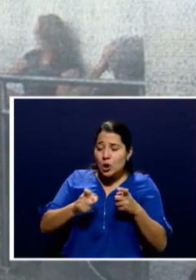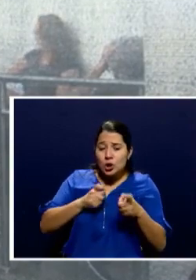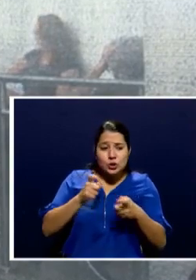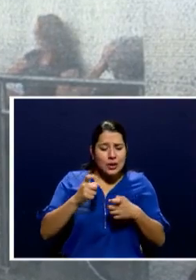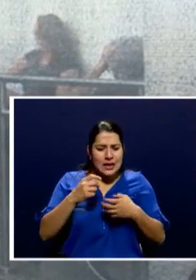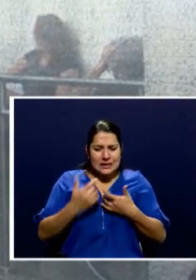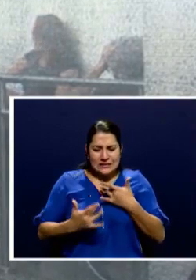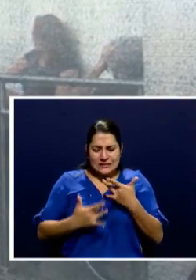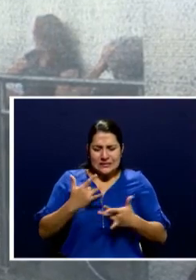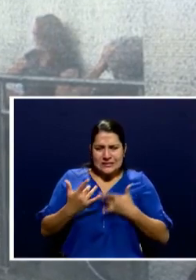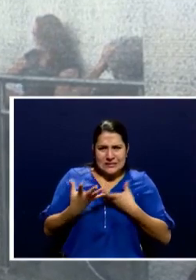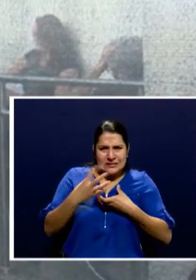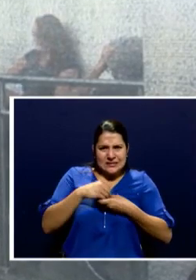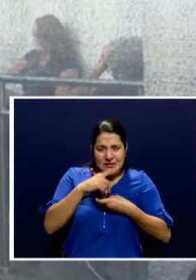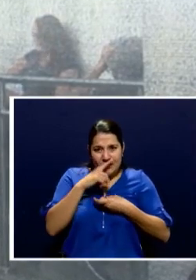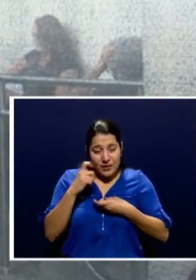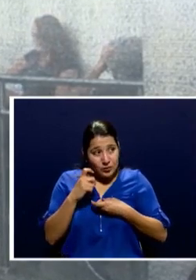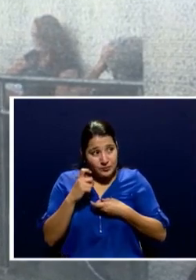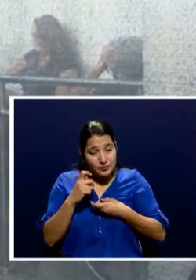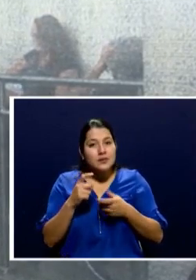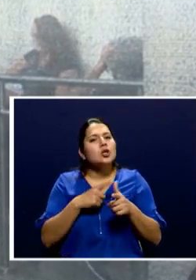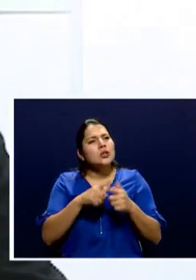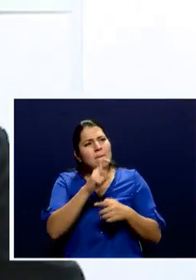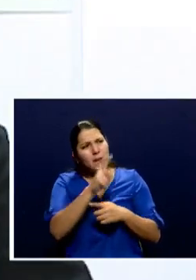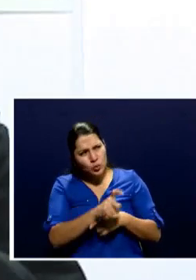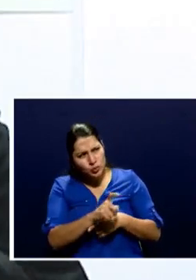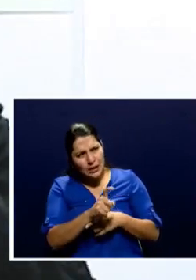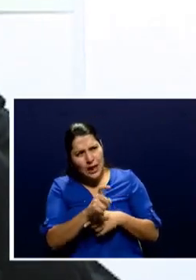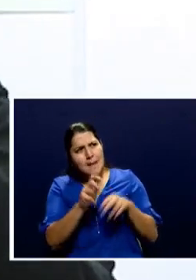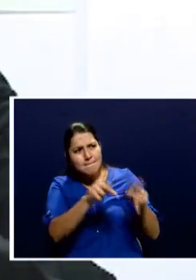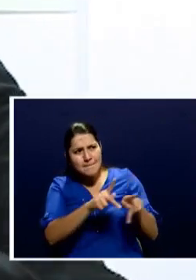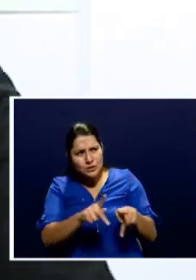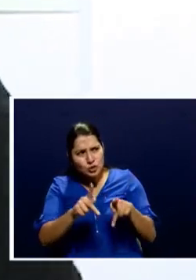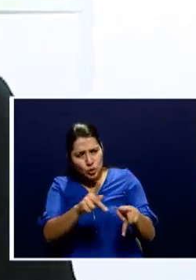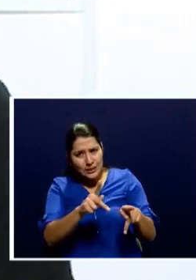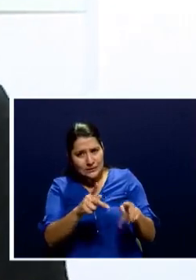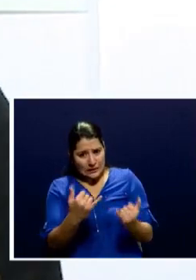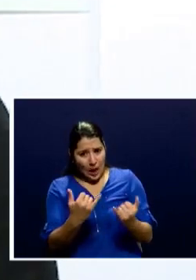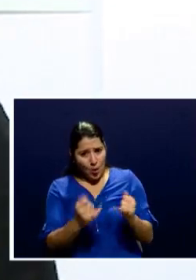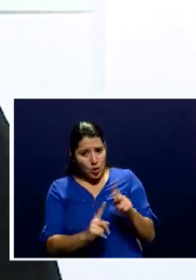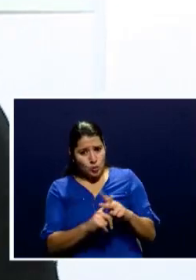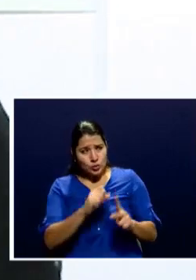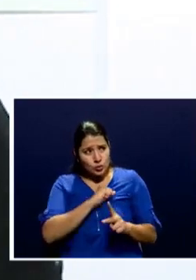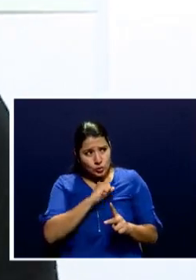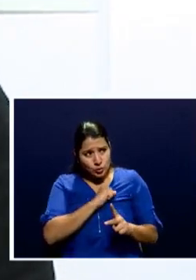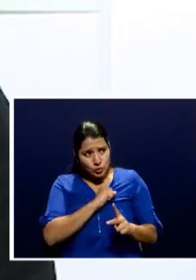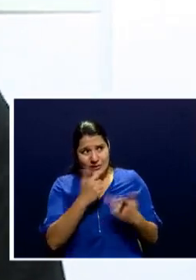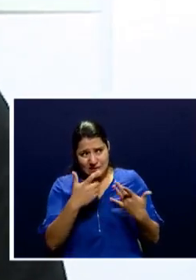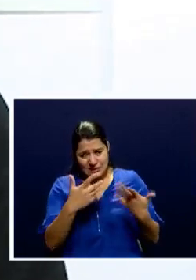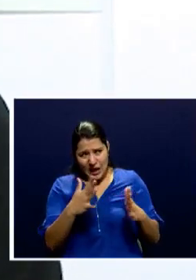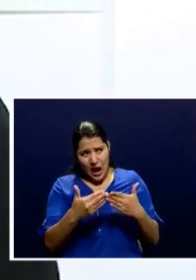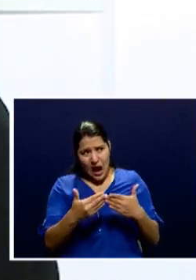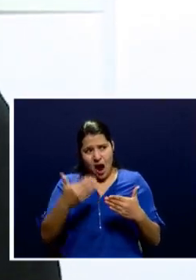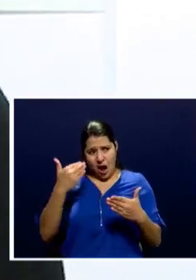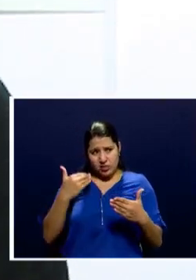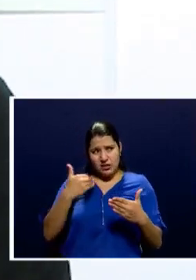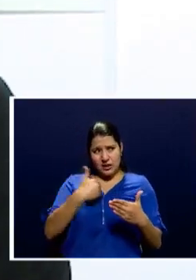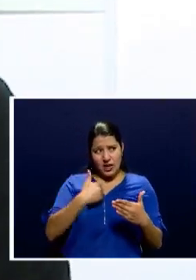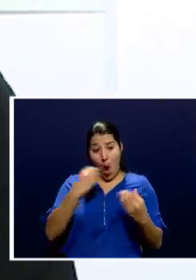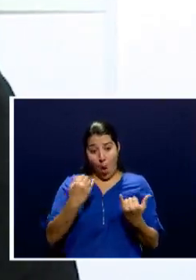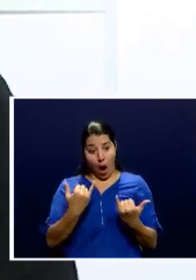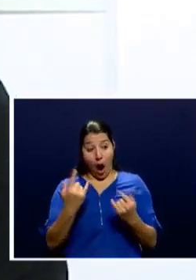que actualmente tienen una recaída, y he tenido pacientes ahorita que están empezando con ataques de pánico debido a la situación. Por ejemplo, tuve una paciente